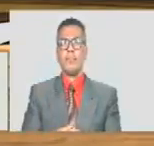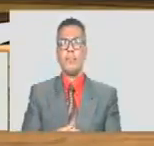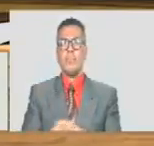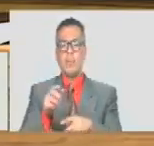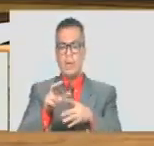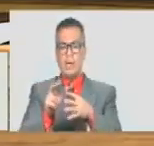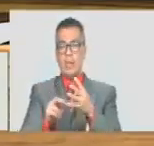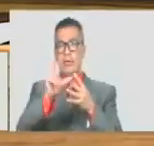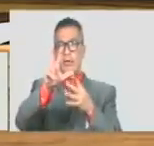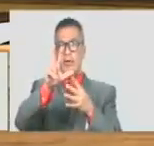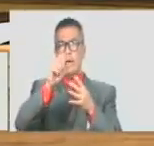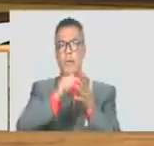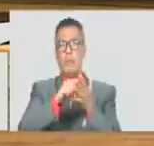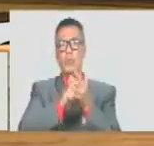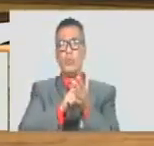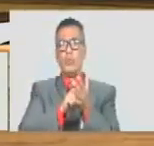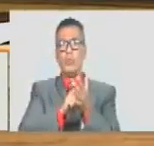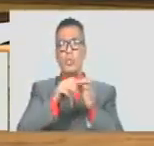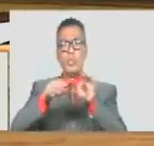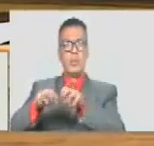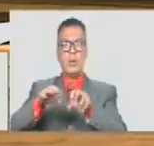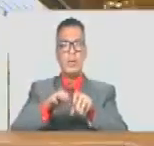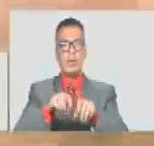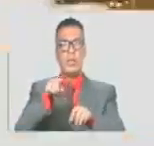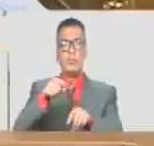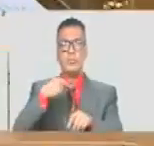Tercer punto del orden del día, ciudadana secretaria.